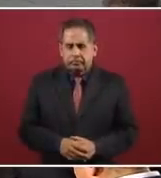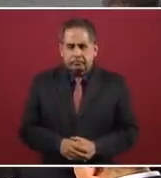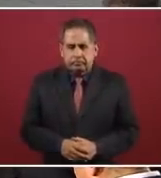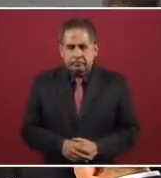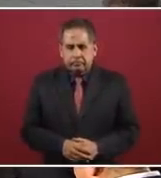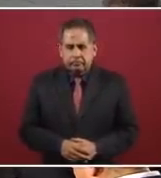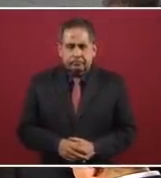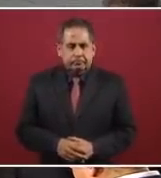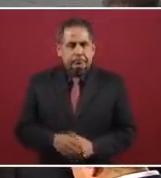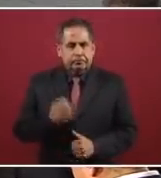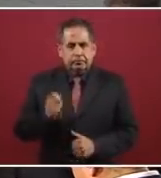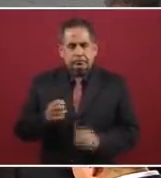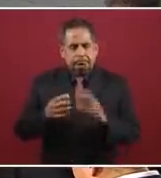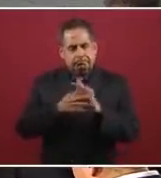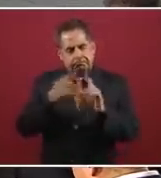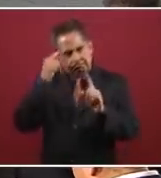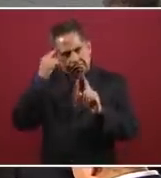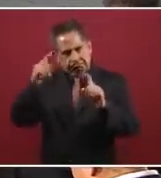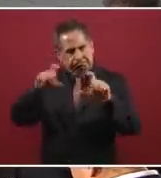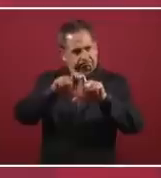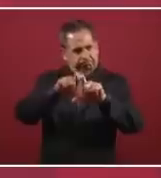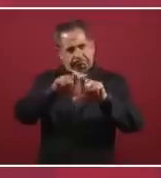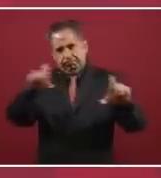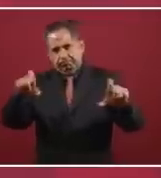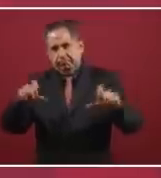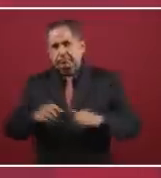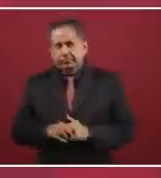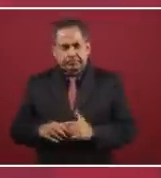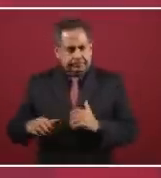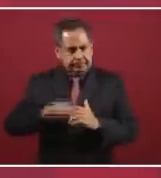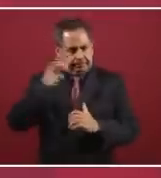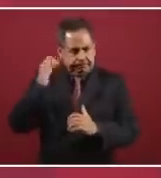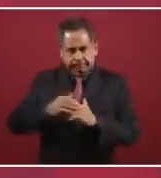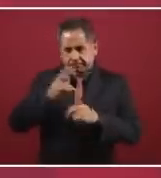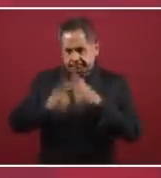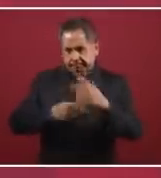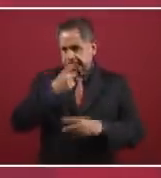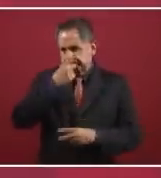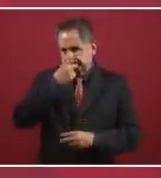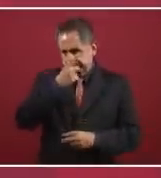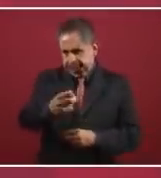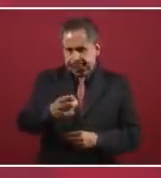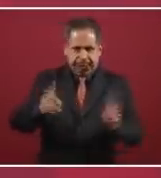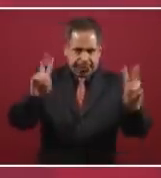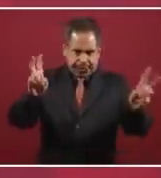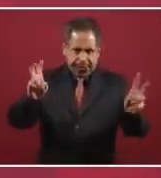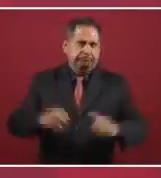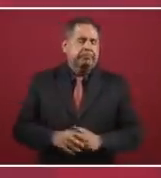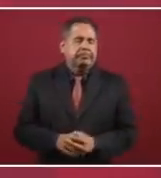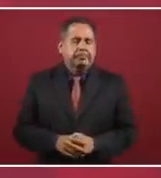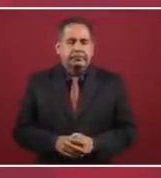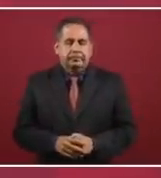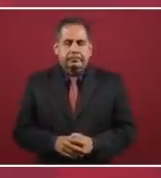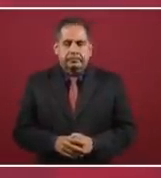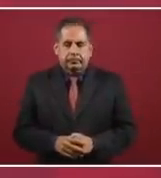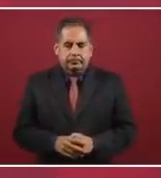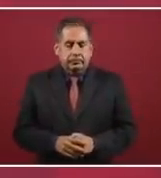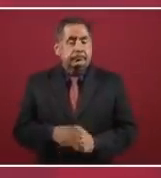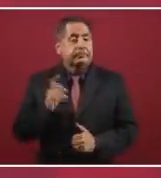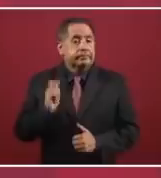con este epílogo. Concluyo diciendo que se